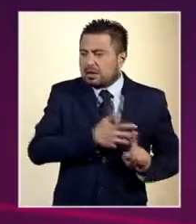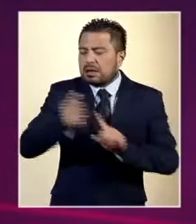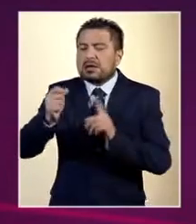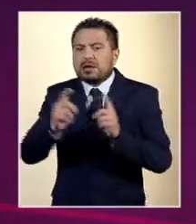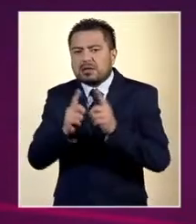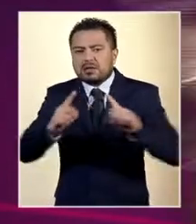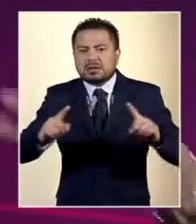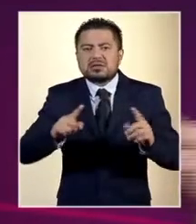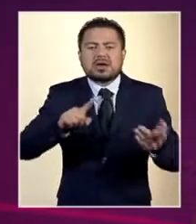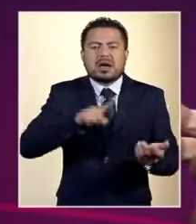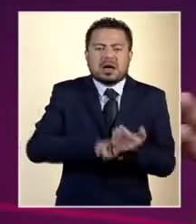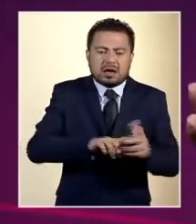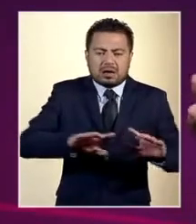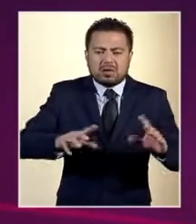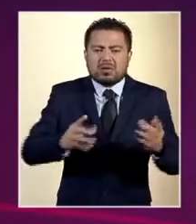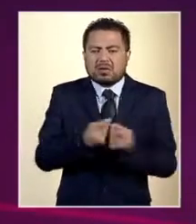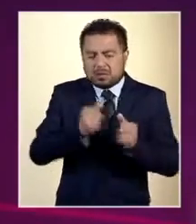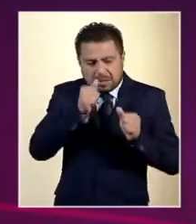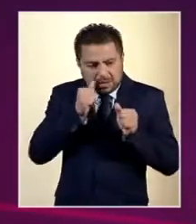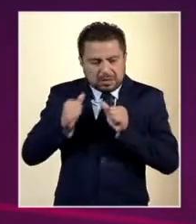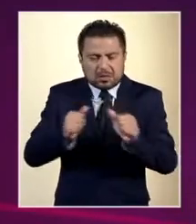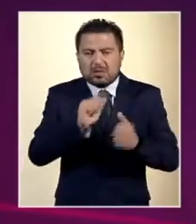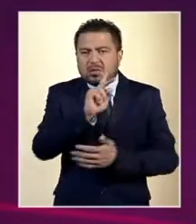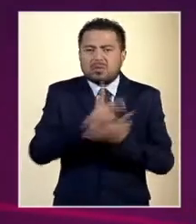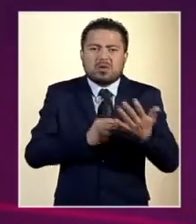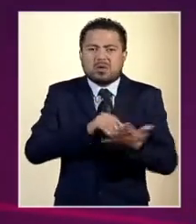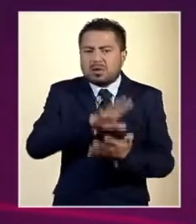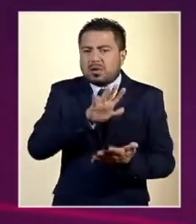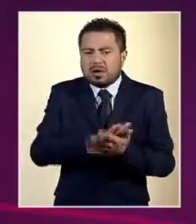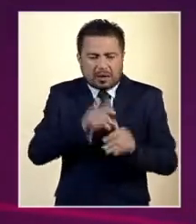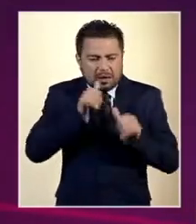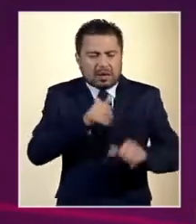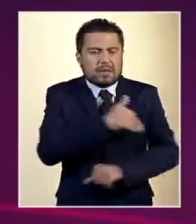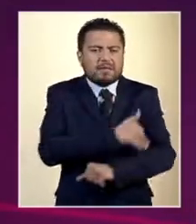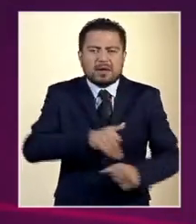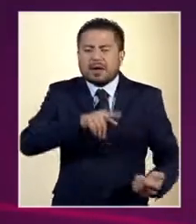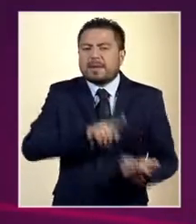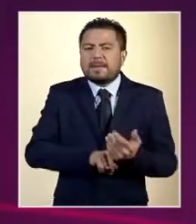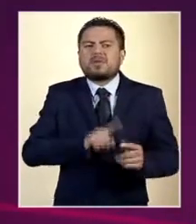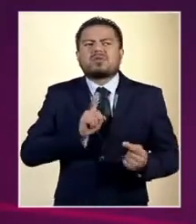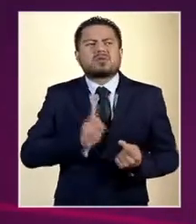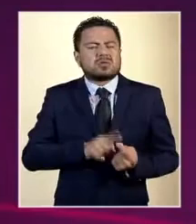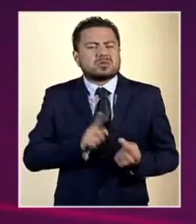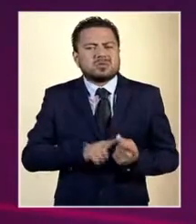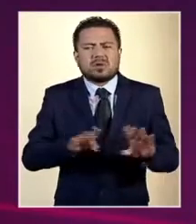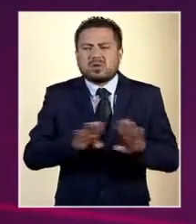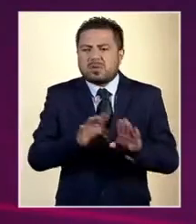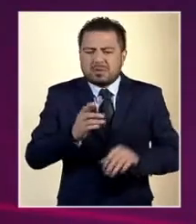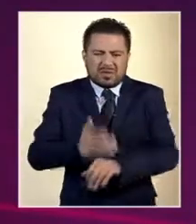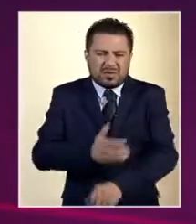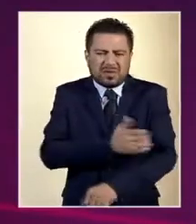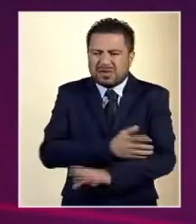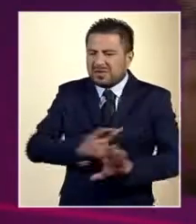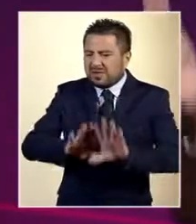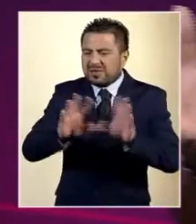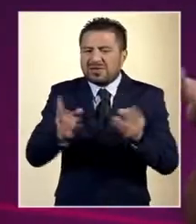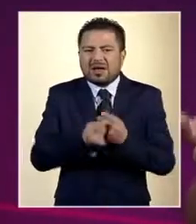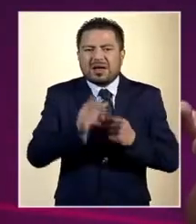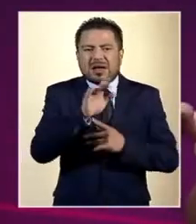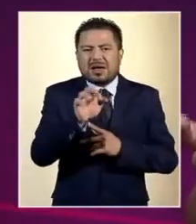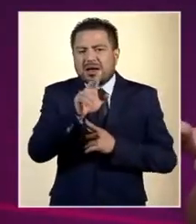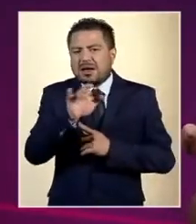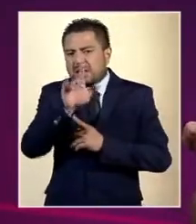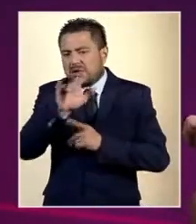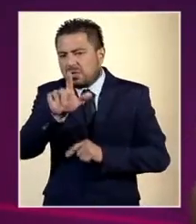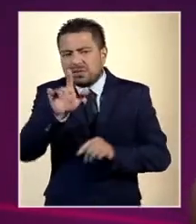desarrollar dentro de nuestra atención un programa de atención a familias, donde como los compañeros de Caracol, sabemos que